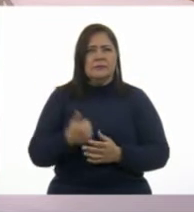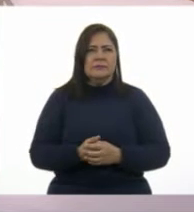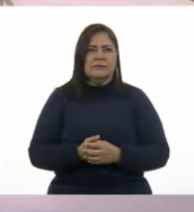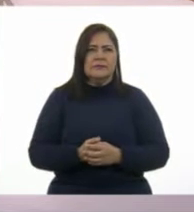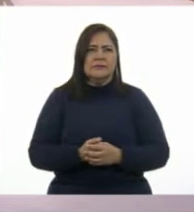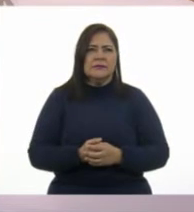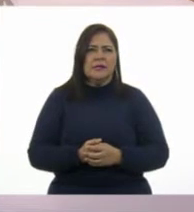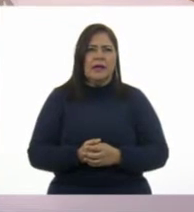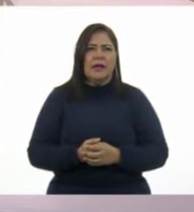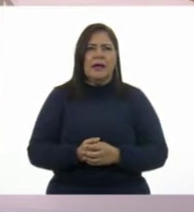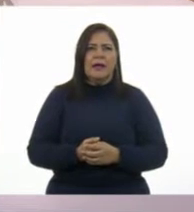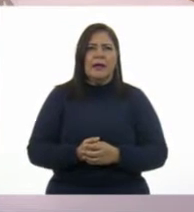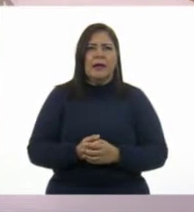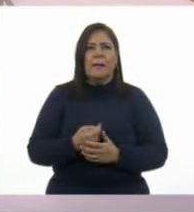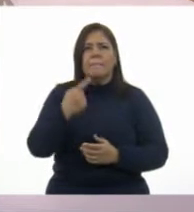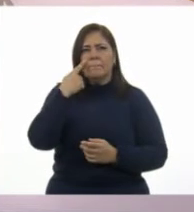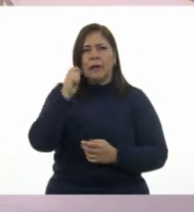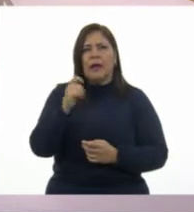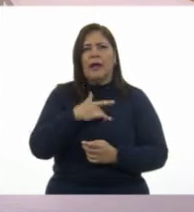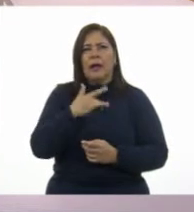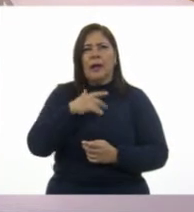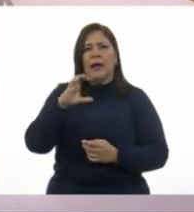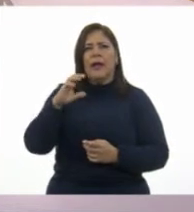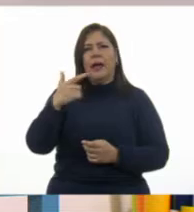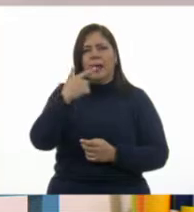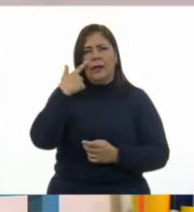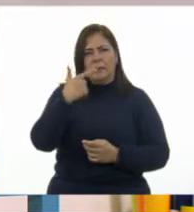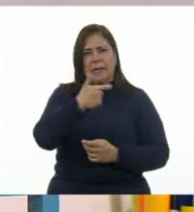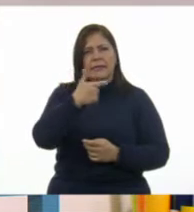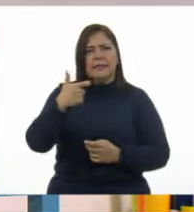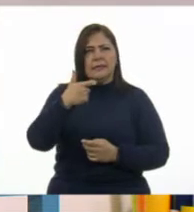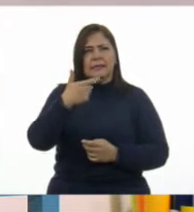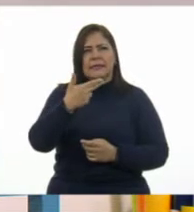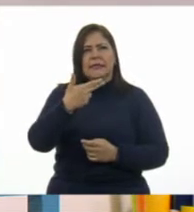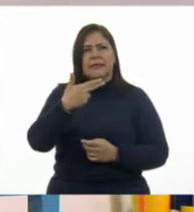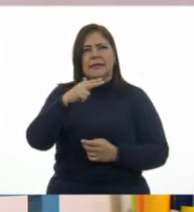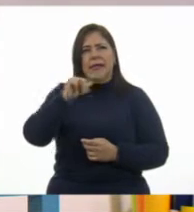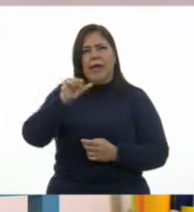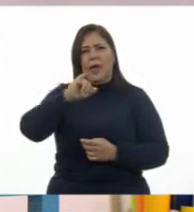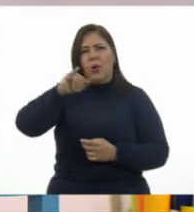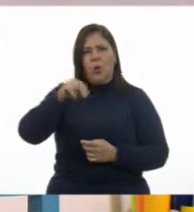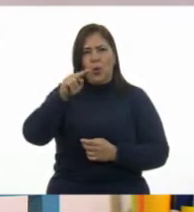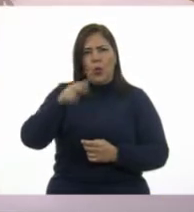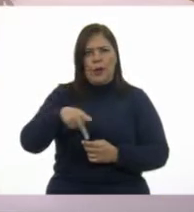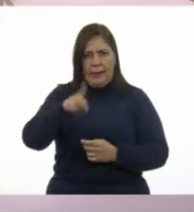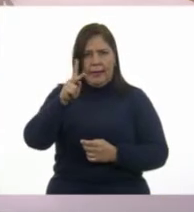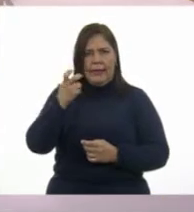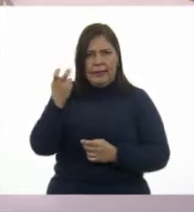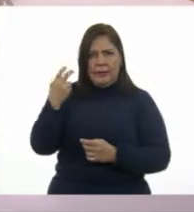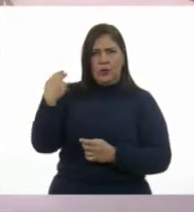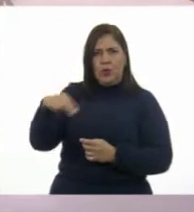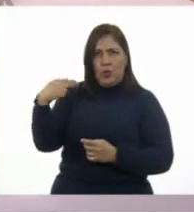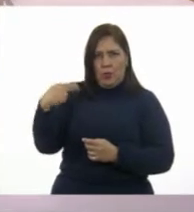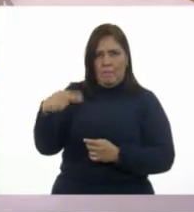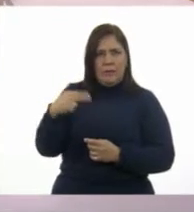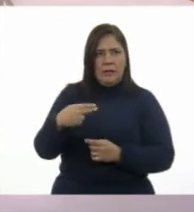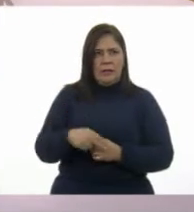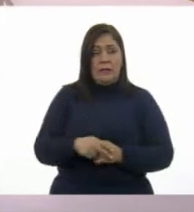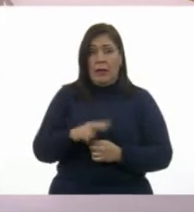Xchahuc. Xchahuc. Cheme ikaba eli chilakchani. Xchahuc. ¿Te das cuenta de